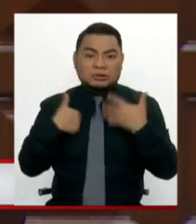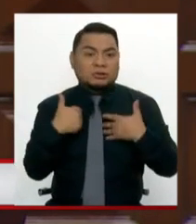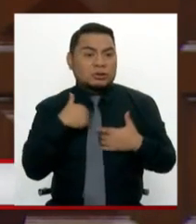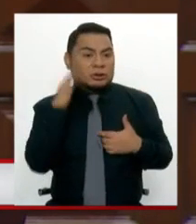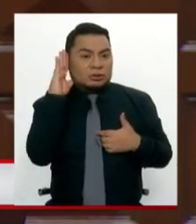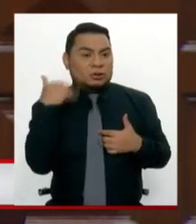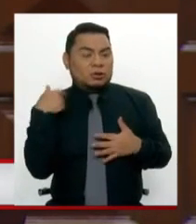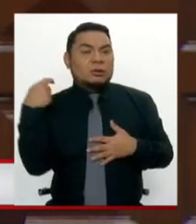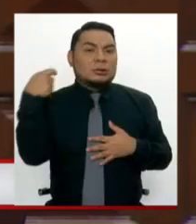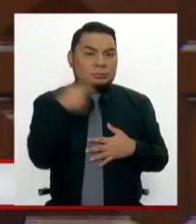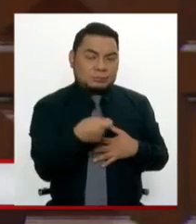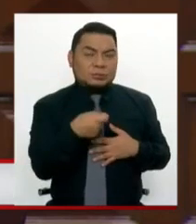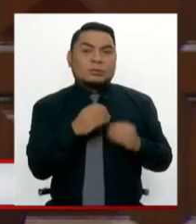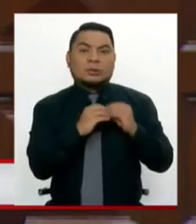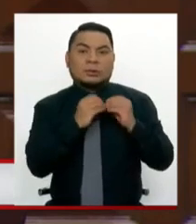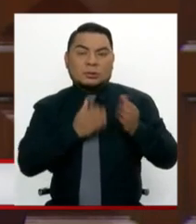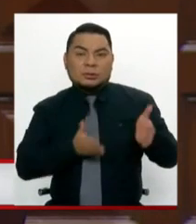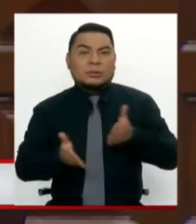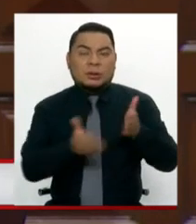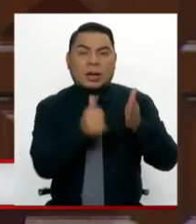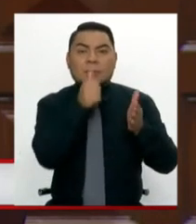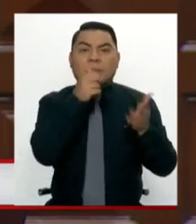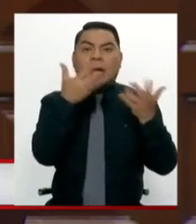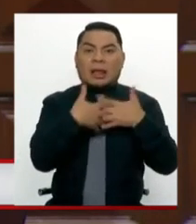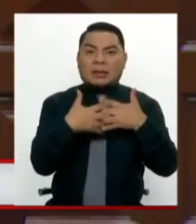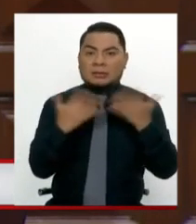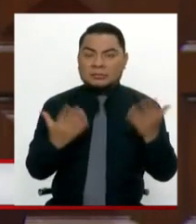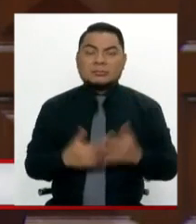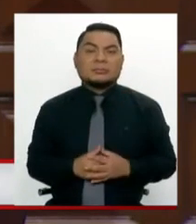para su financiamiento vía inversión privada.